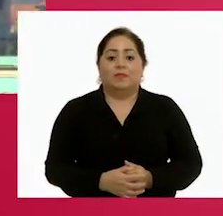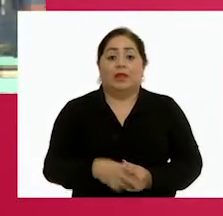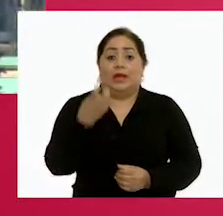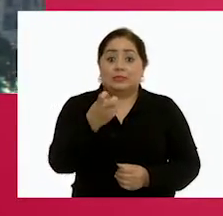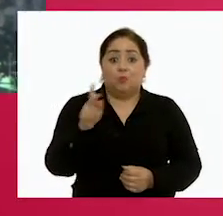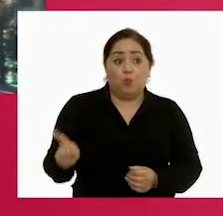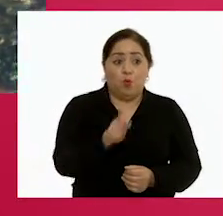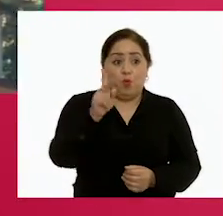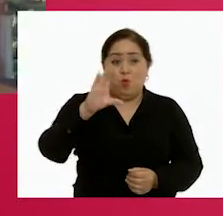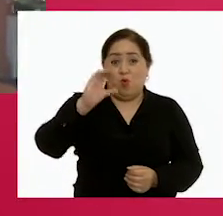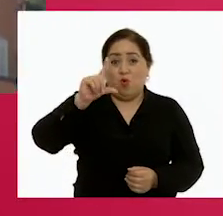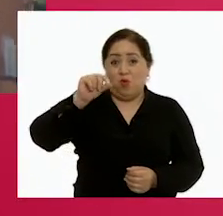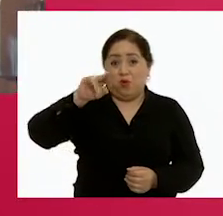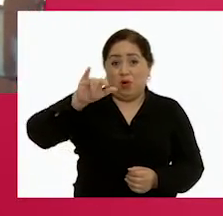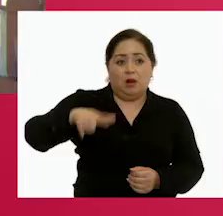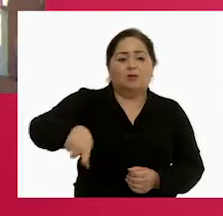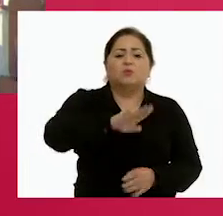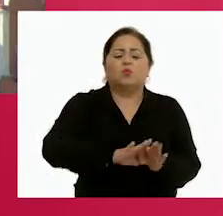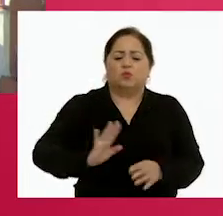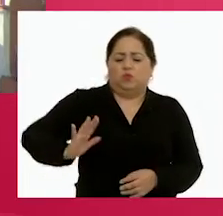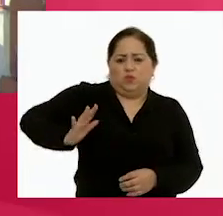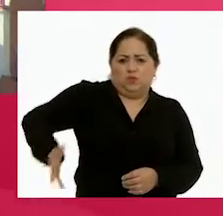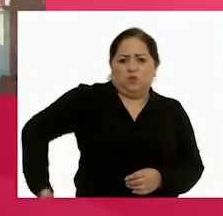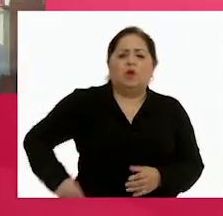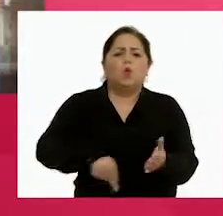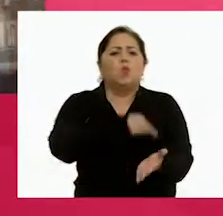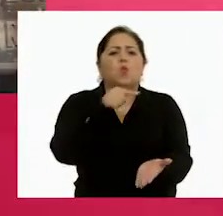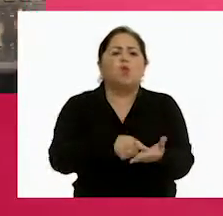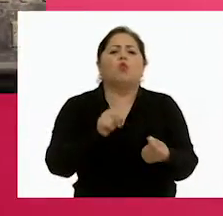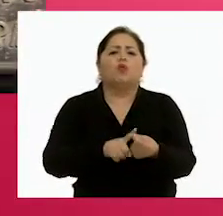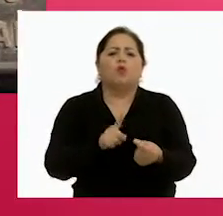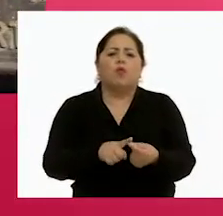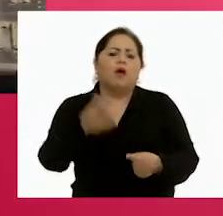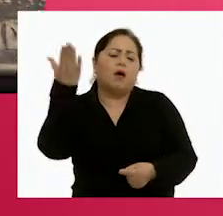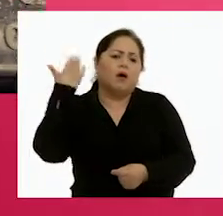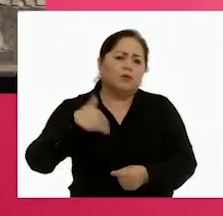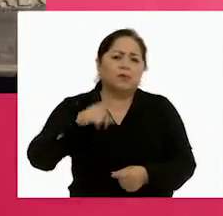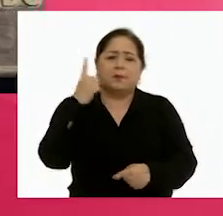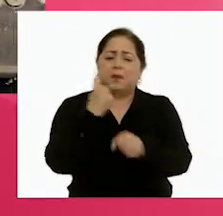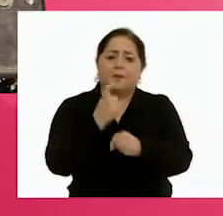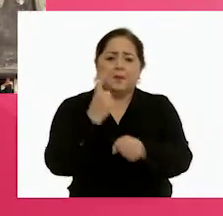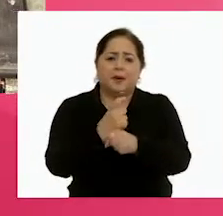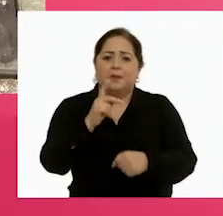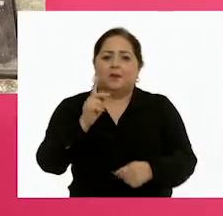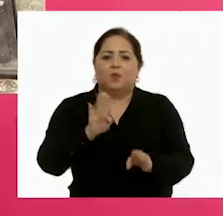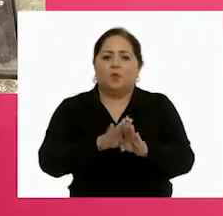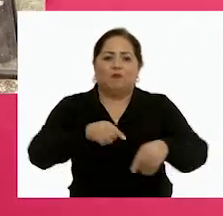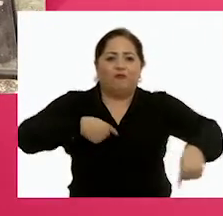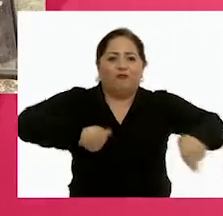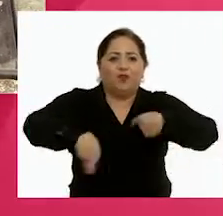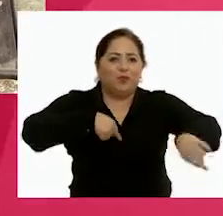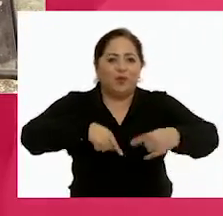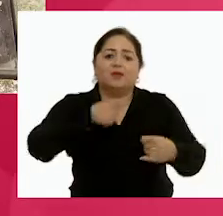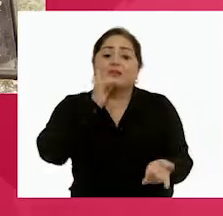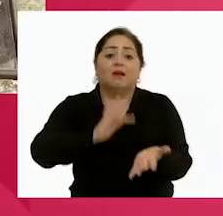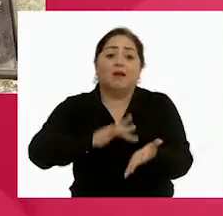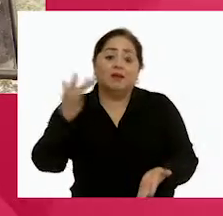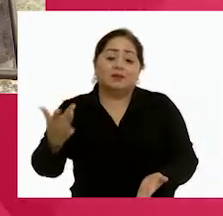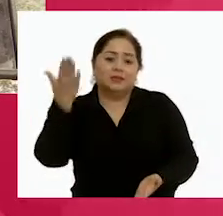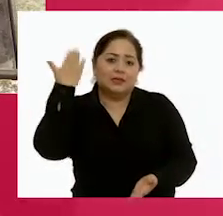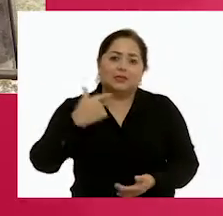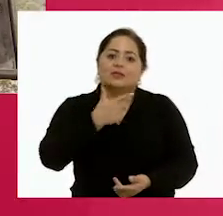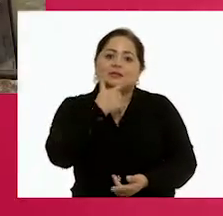Este pueblo colonial se enorgullece de ser el lugar donde se llevaron a cabo los primeros partidos de fútbol gracias a la